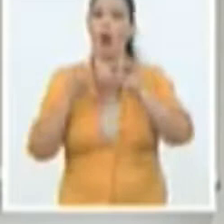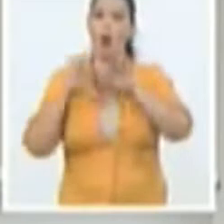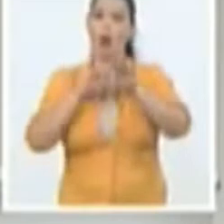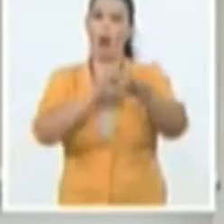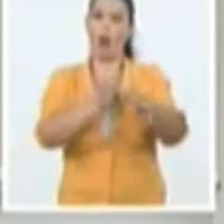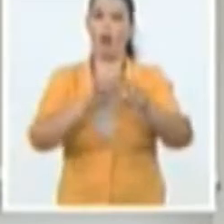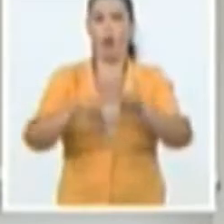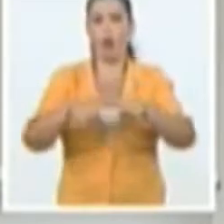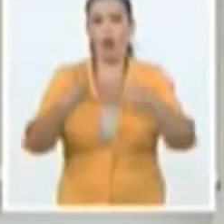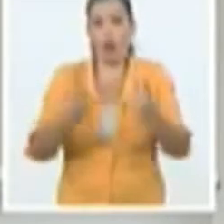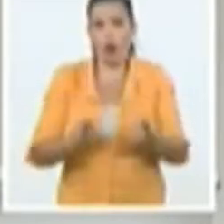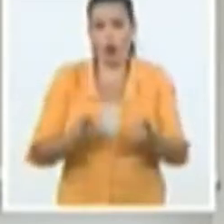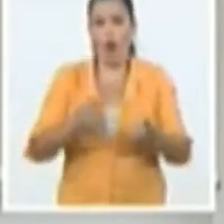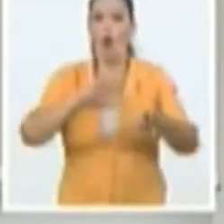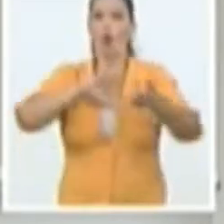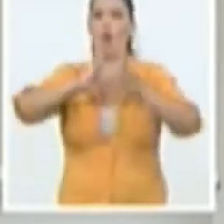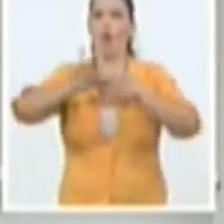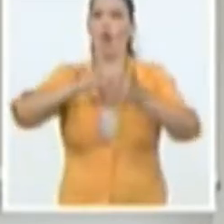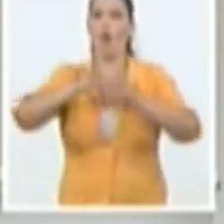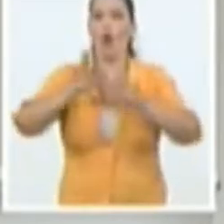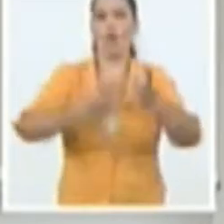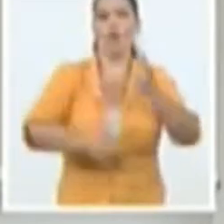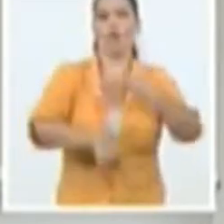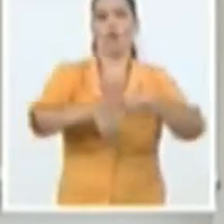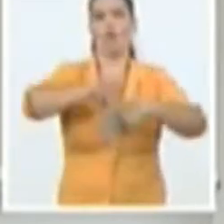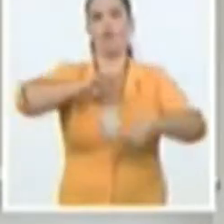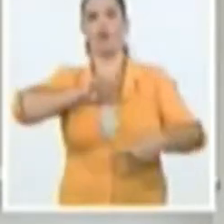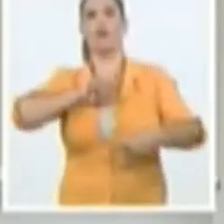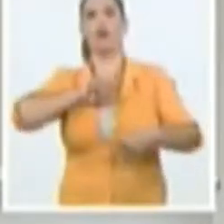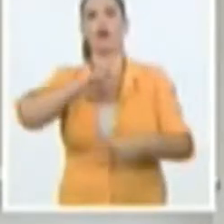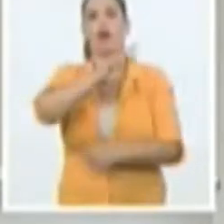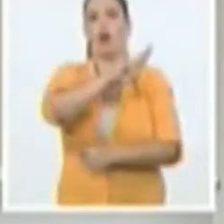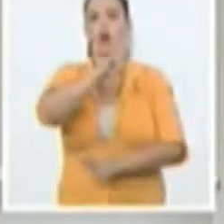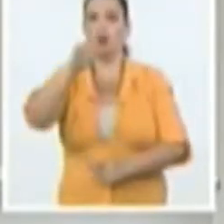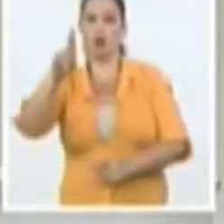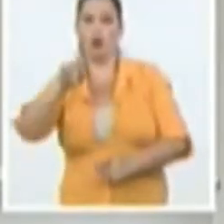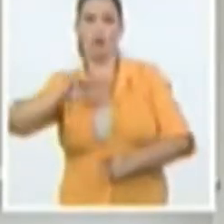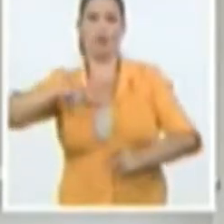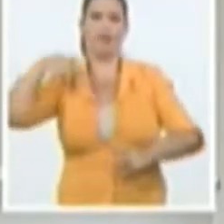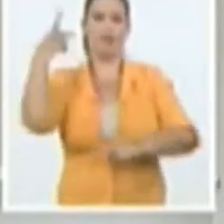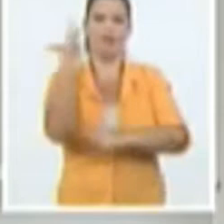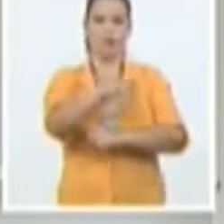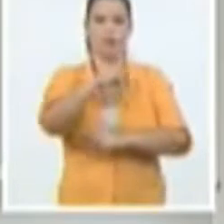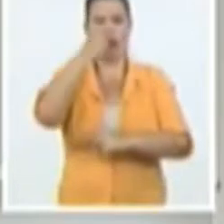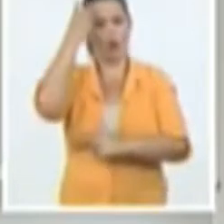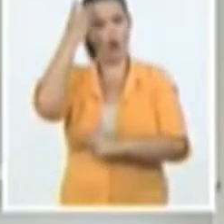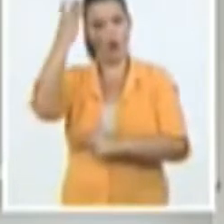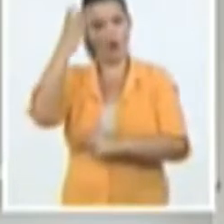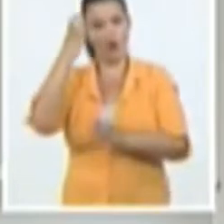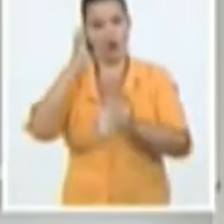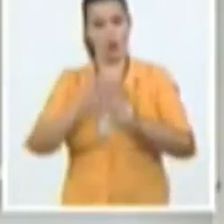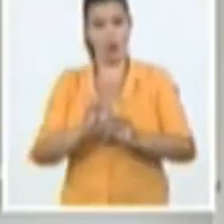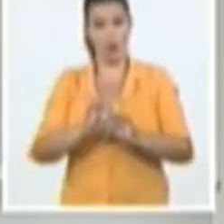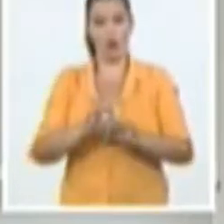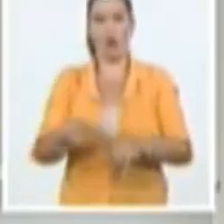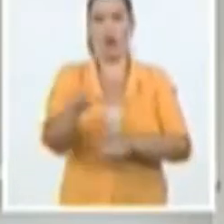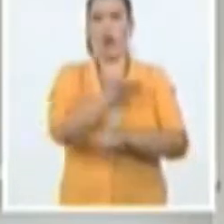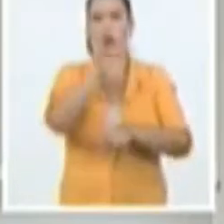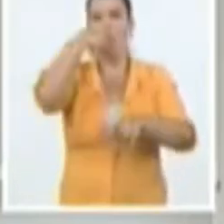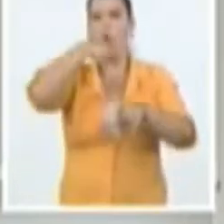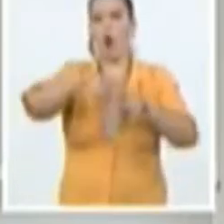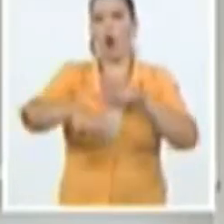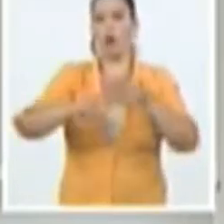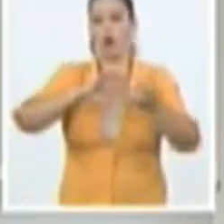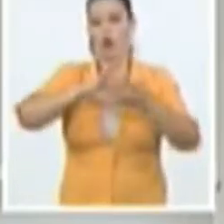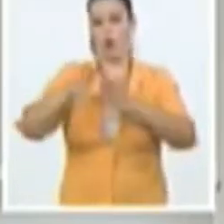estrategia de cambio de régimen ensayada por Estados Unidos en otros países. Se